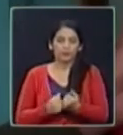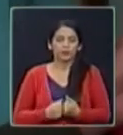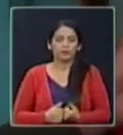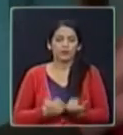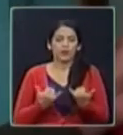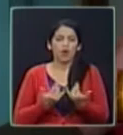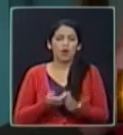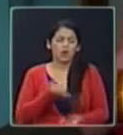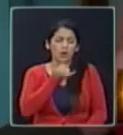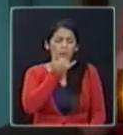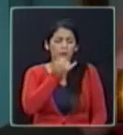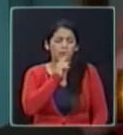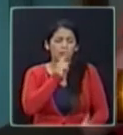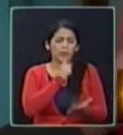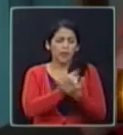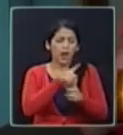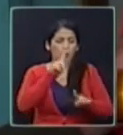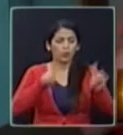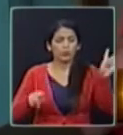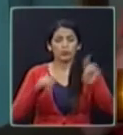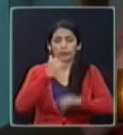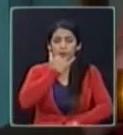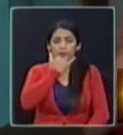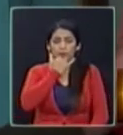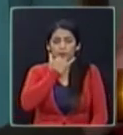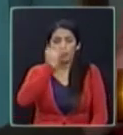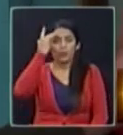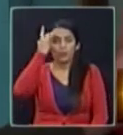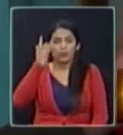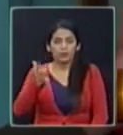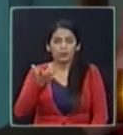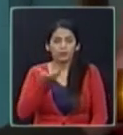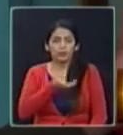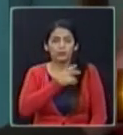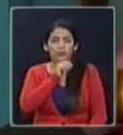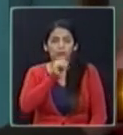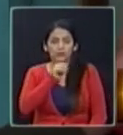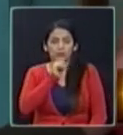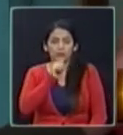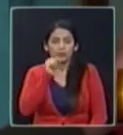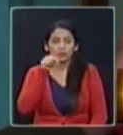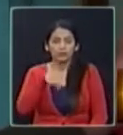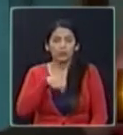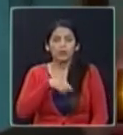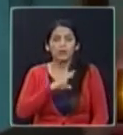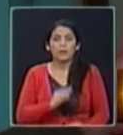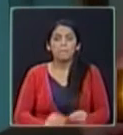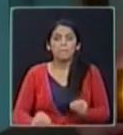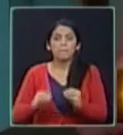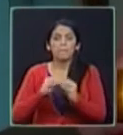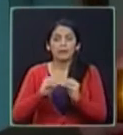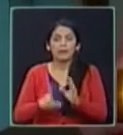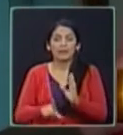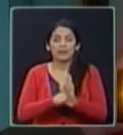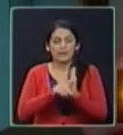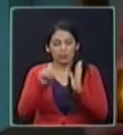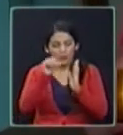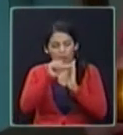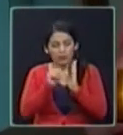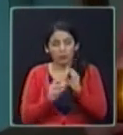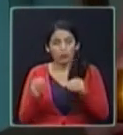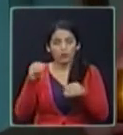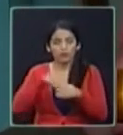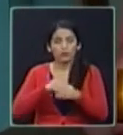existen falencias. Y una de esas falencias es la falta de articulación interinstitucional. Segundo, otra de